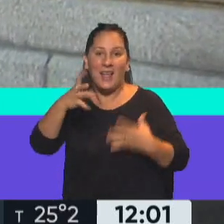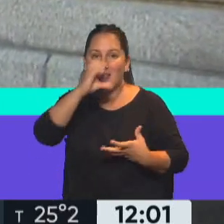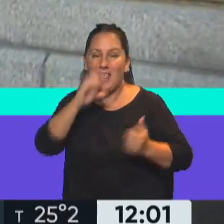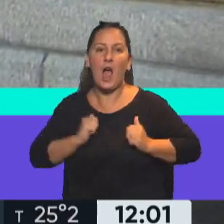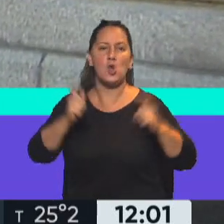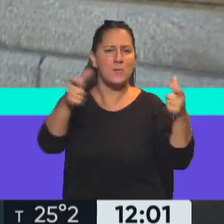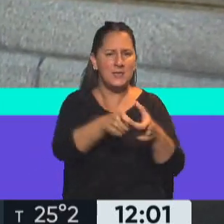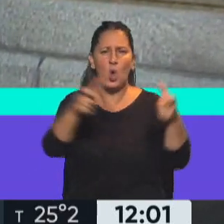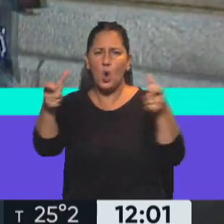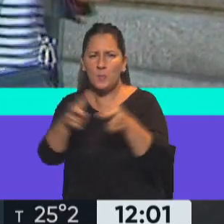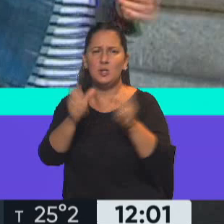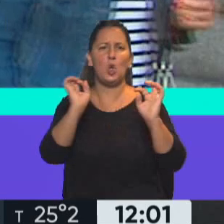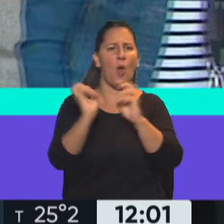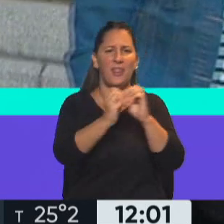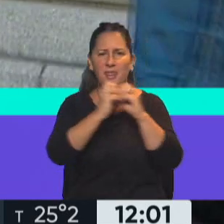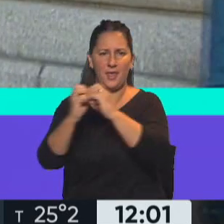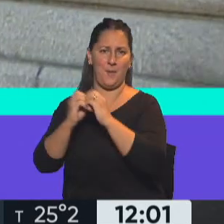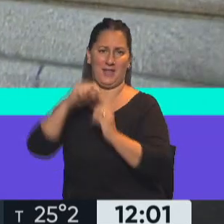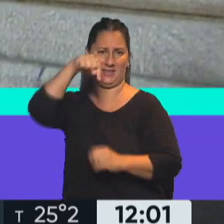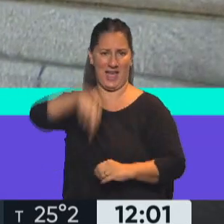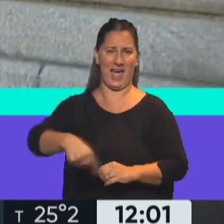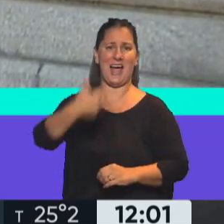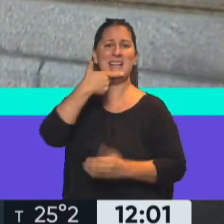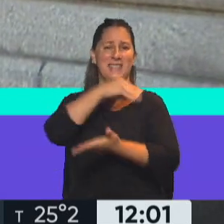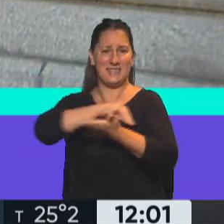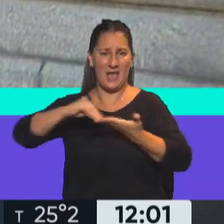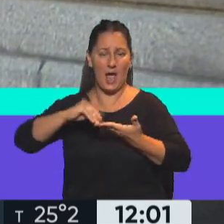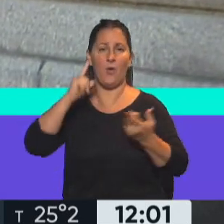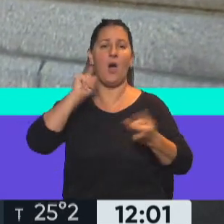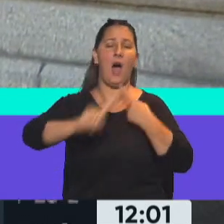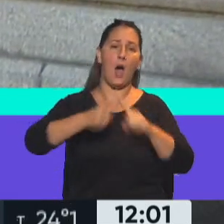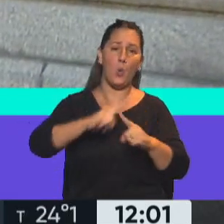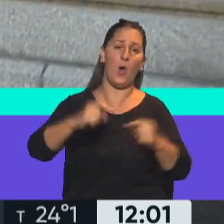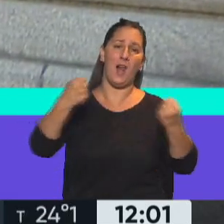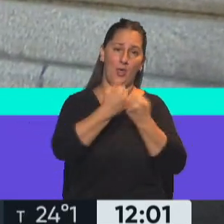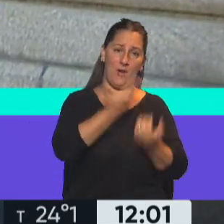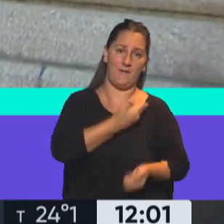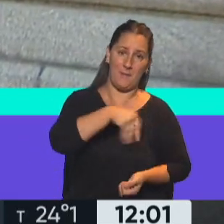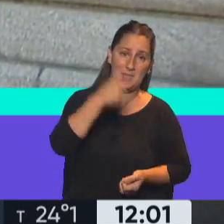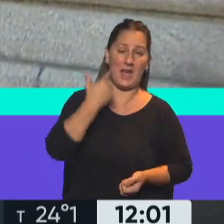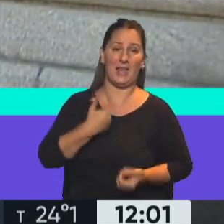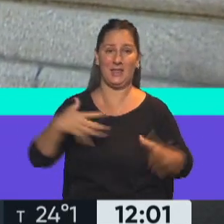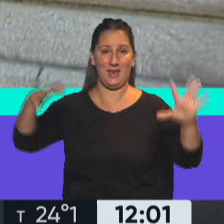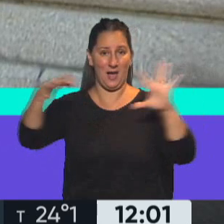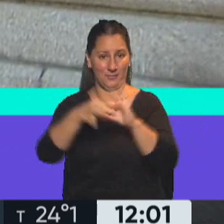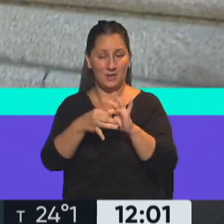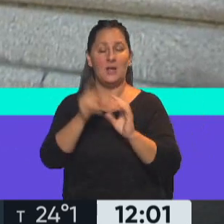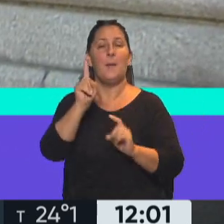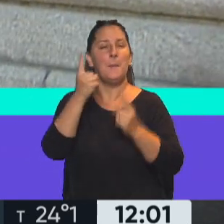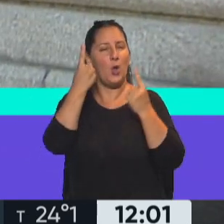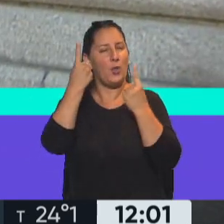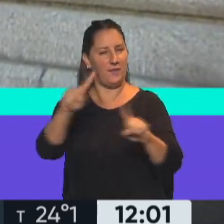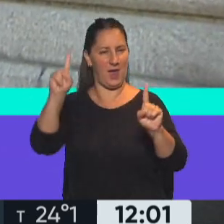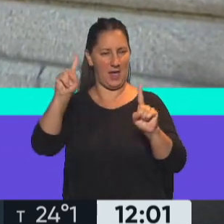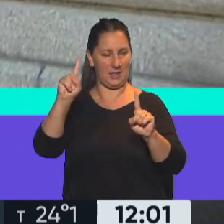de comisión, con debates en este Senado de la Nación respecto al acuerdo entre la República Argentina y el Fondo Monetario Internacional, con la